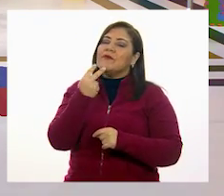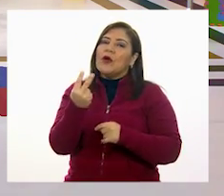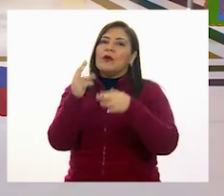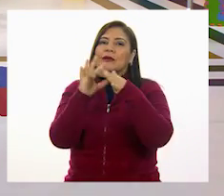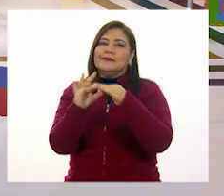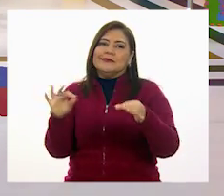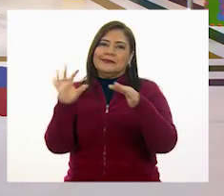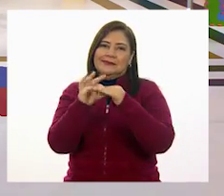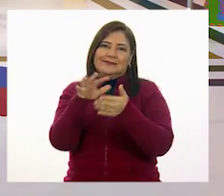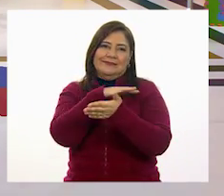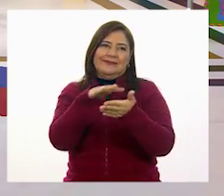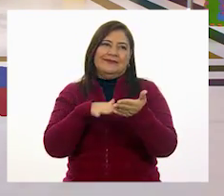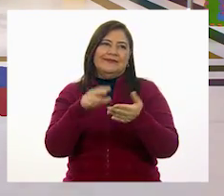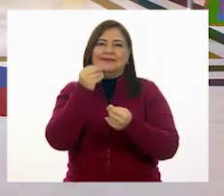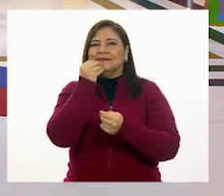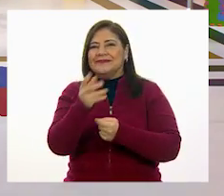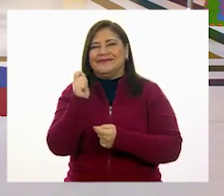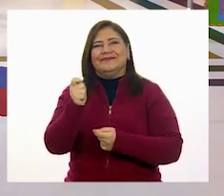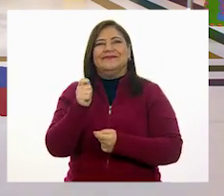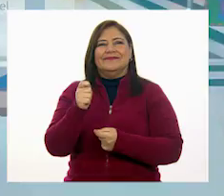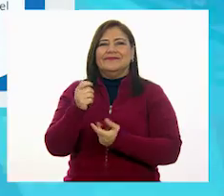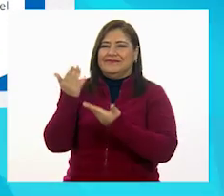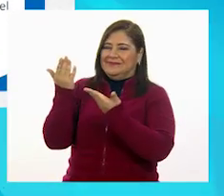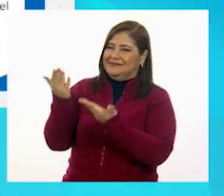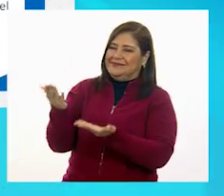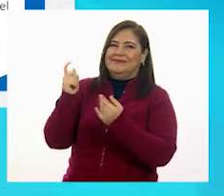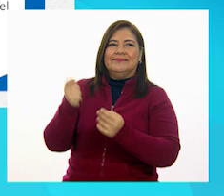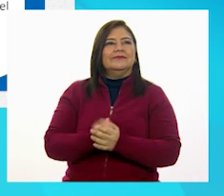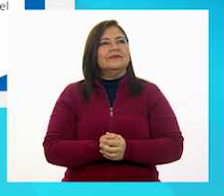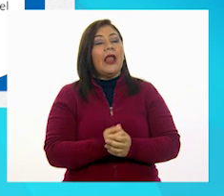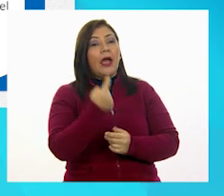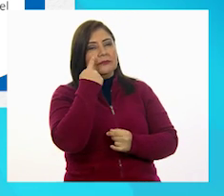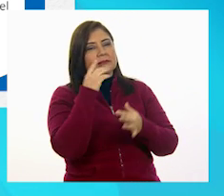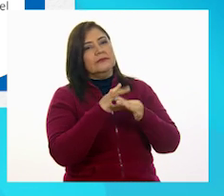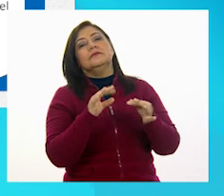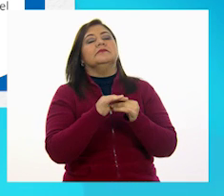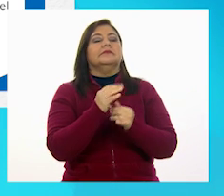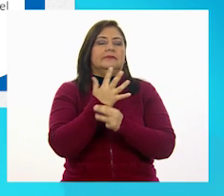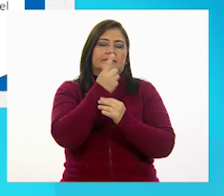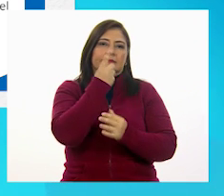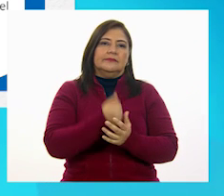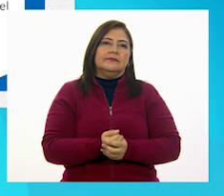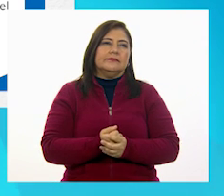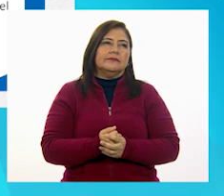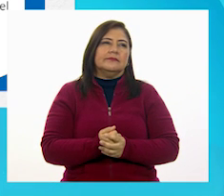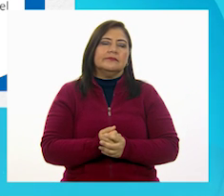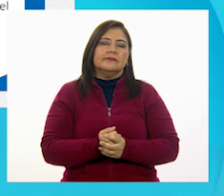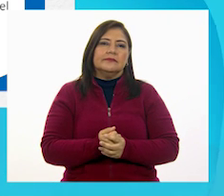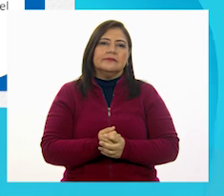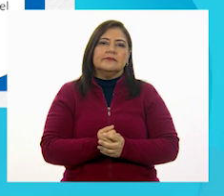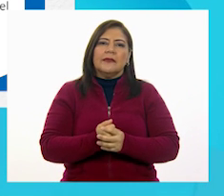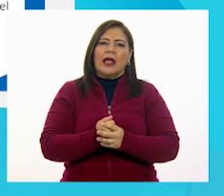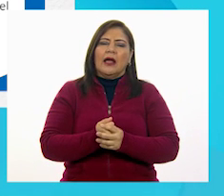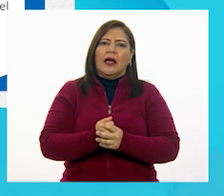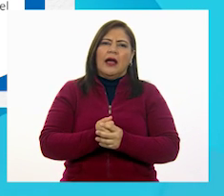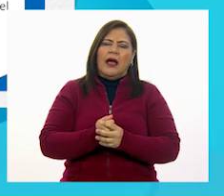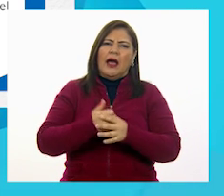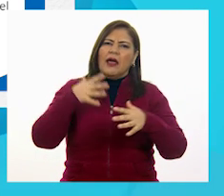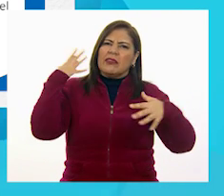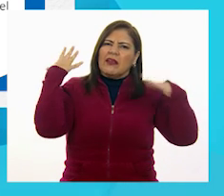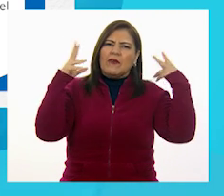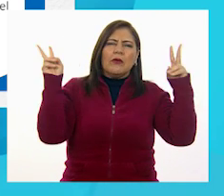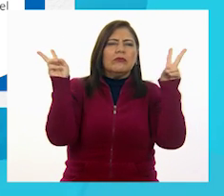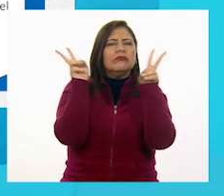melodiosa. Oh. Alexia, adelante. Ahí les va. Dice, el viento